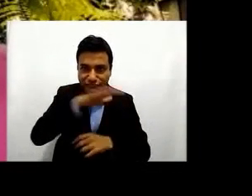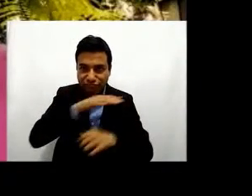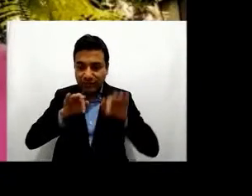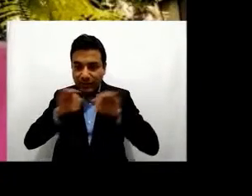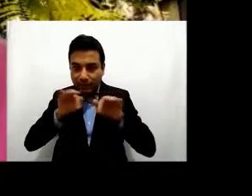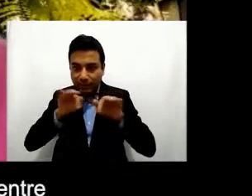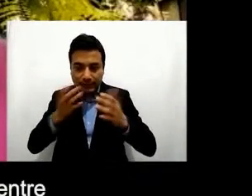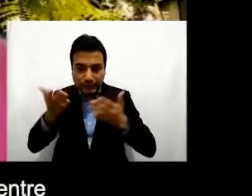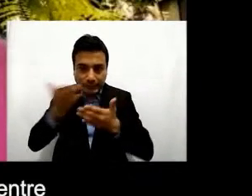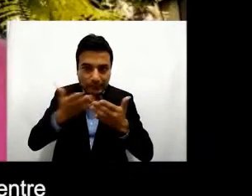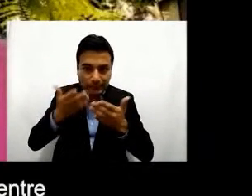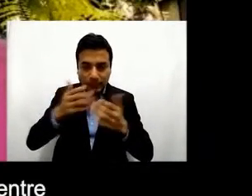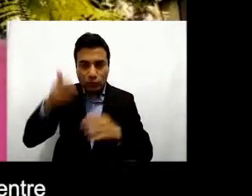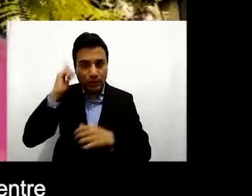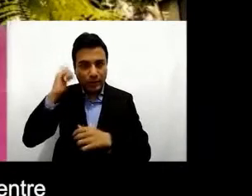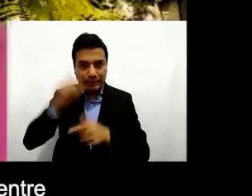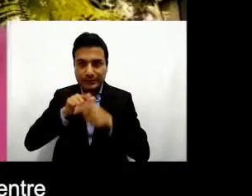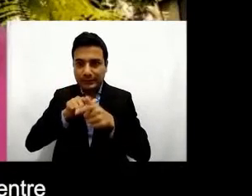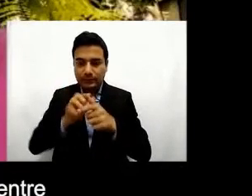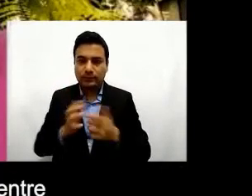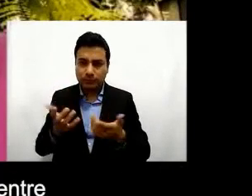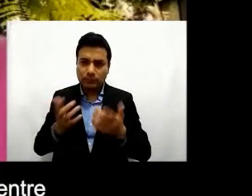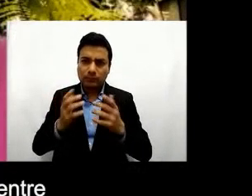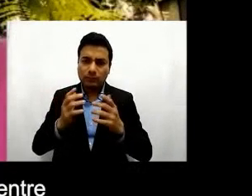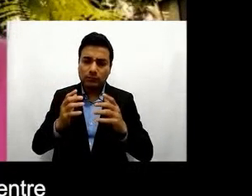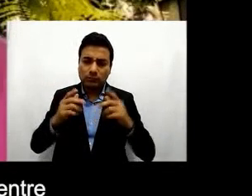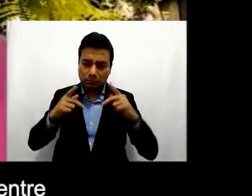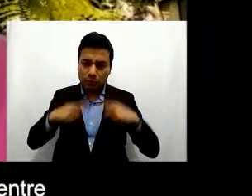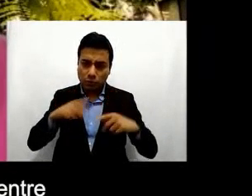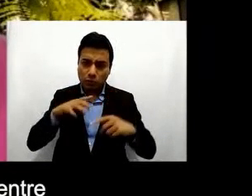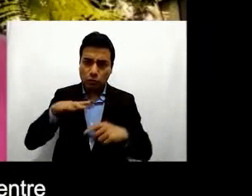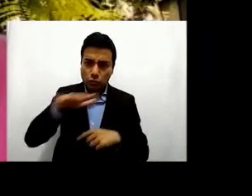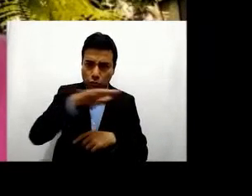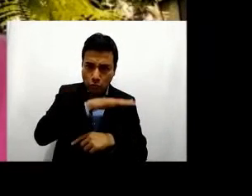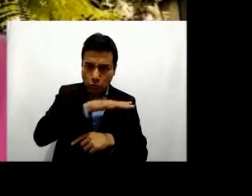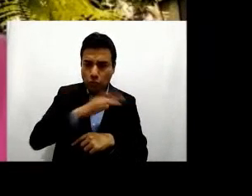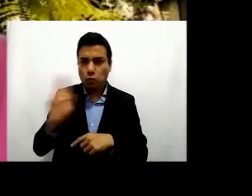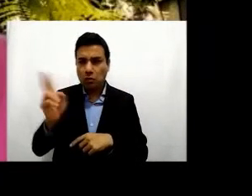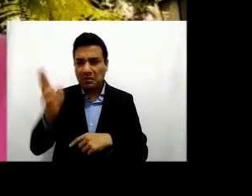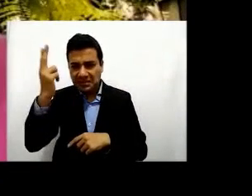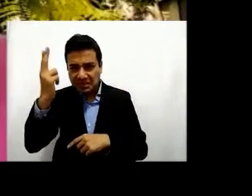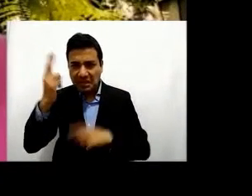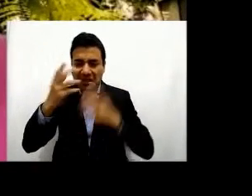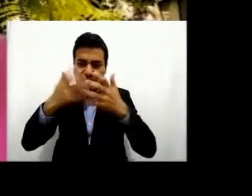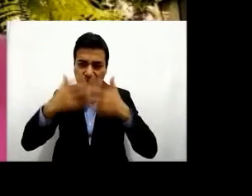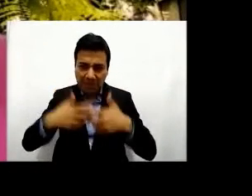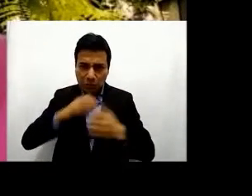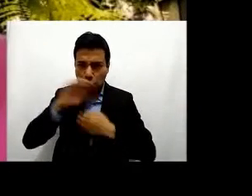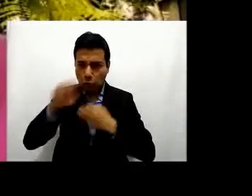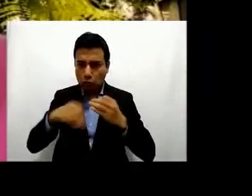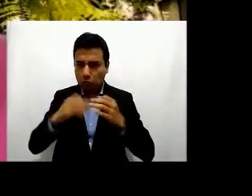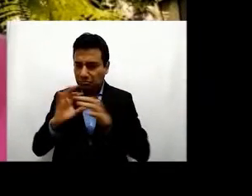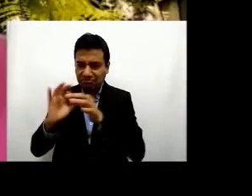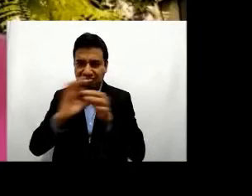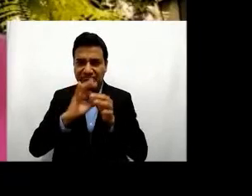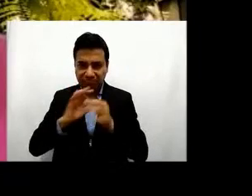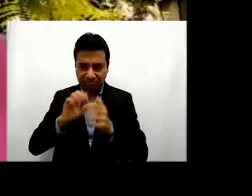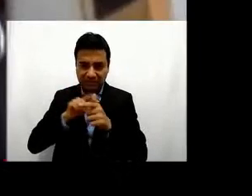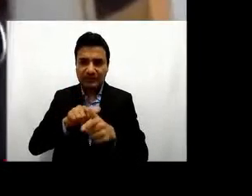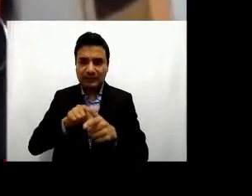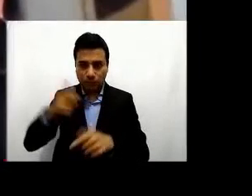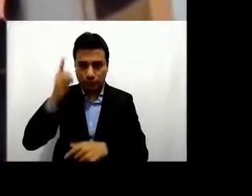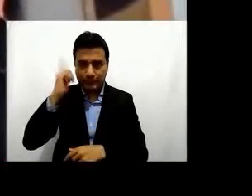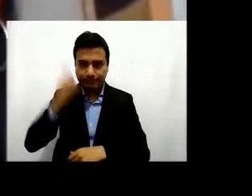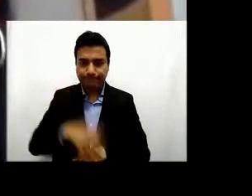lograron, no nada más entre sociedad civil, sino también entre diferentes sectores, pueda continuar a través del tiempo.